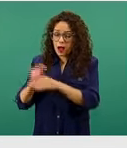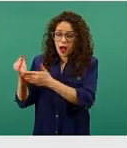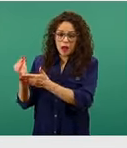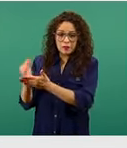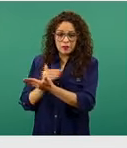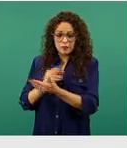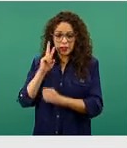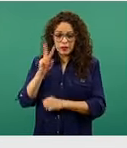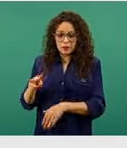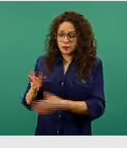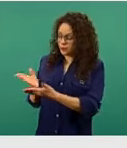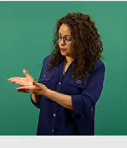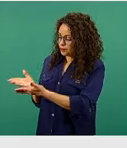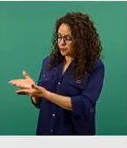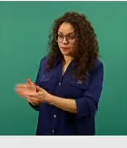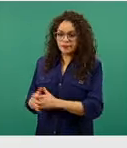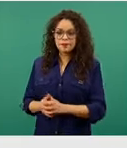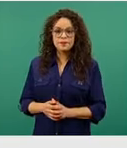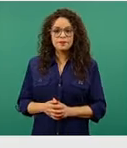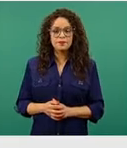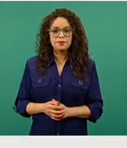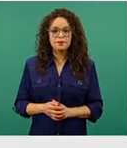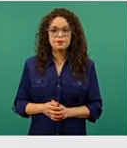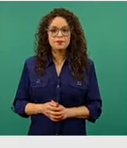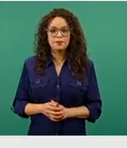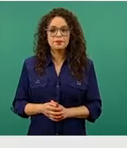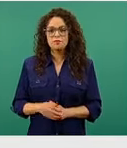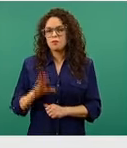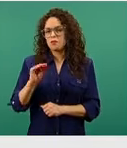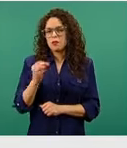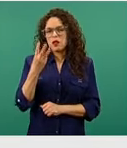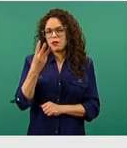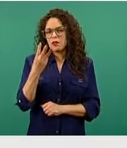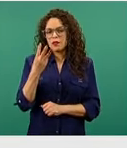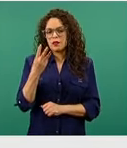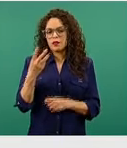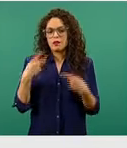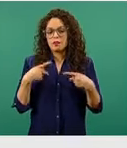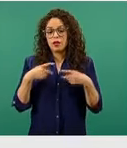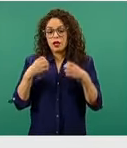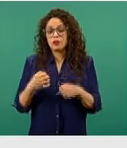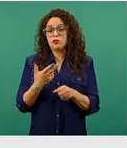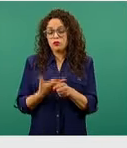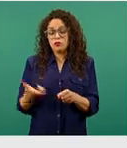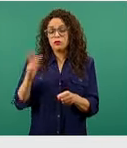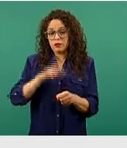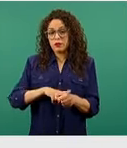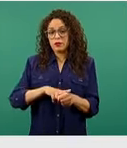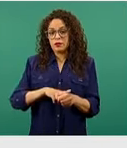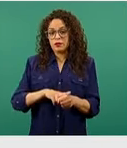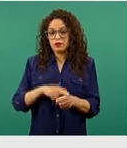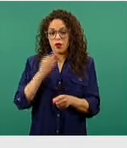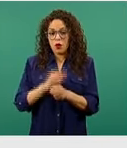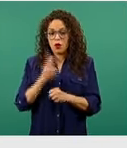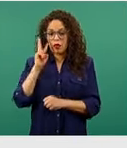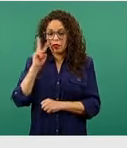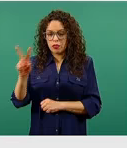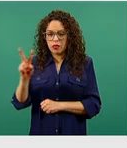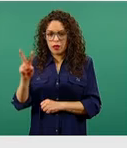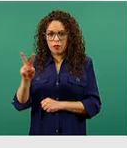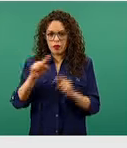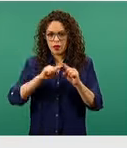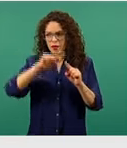estado. Como les comentaba, prácticamente 93 pacientes hospitalizados. En esta curva se observa